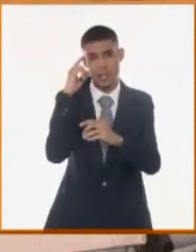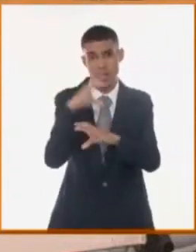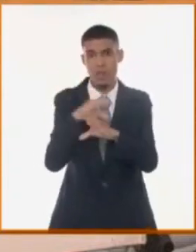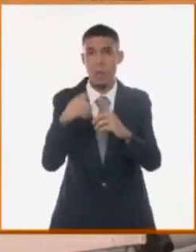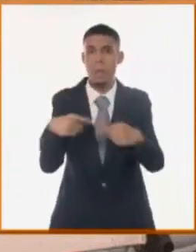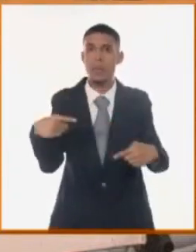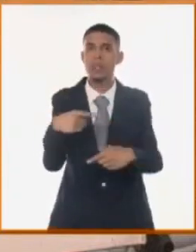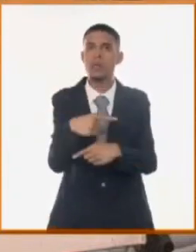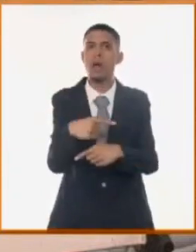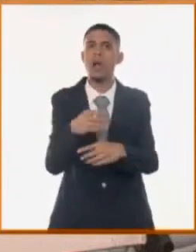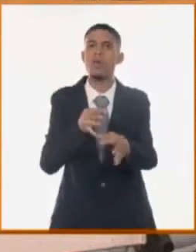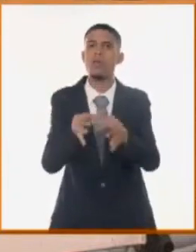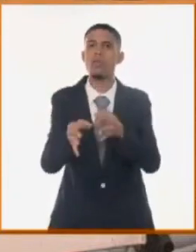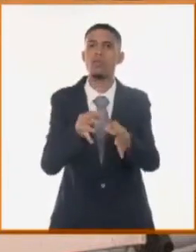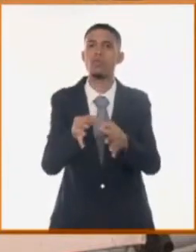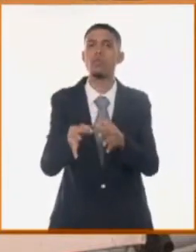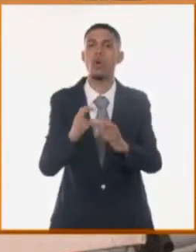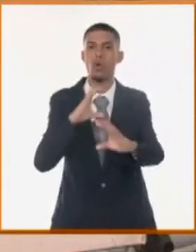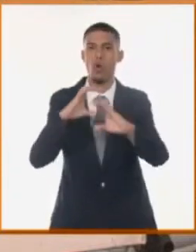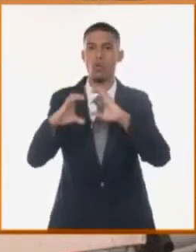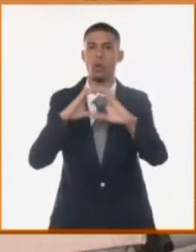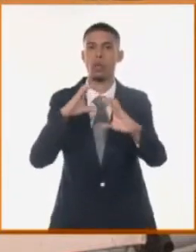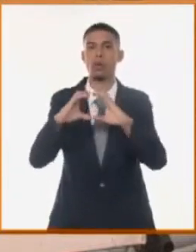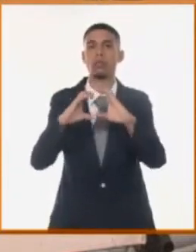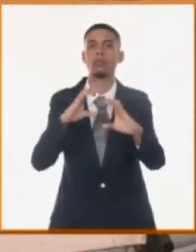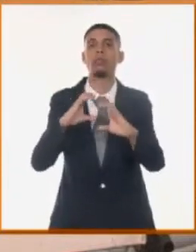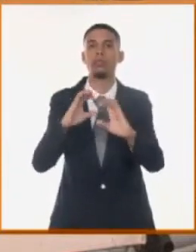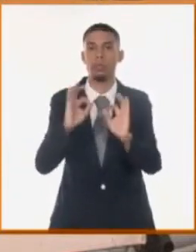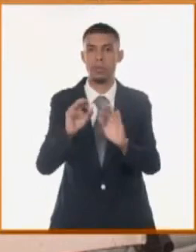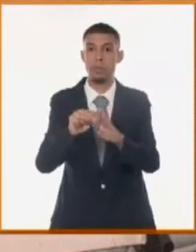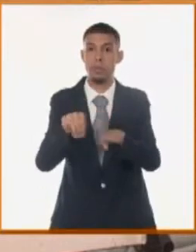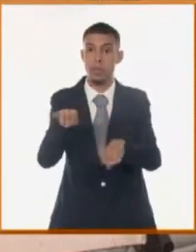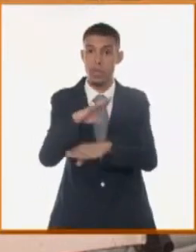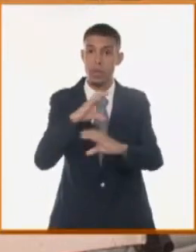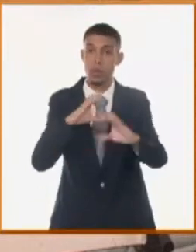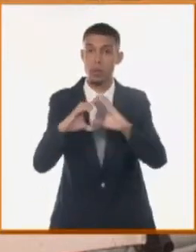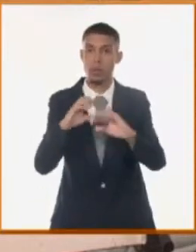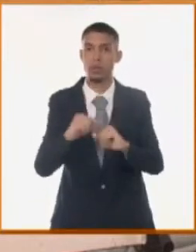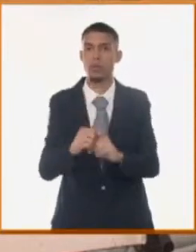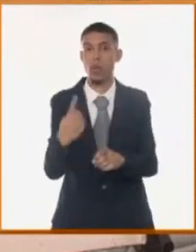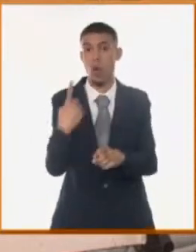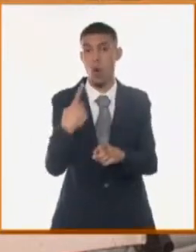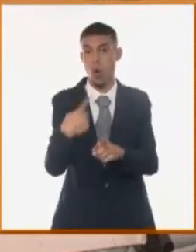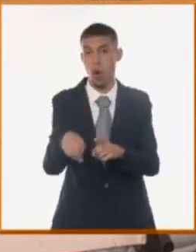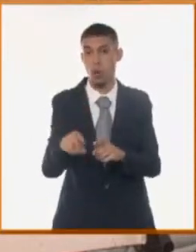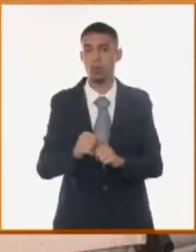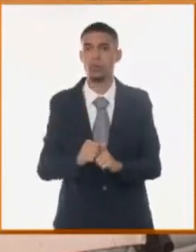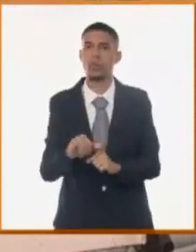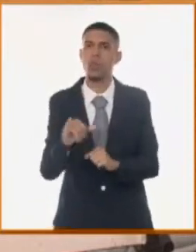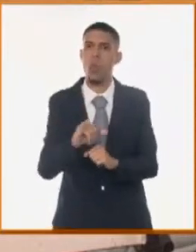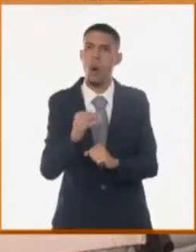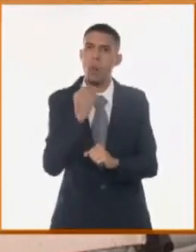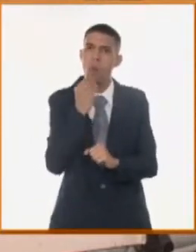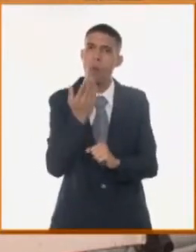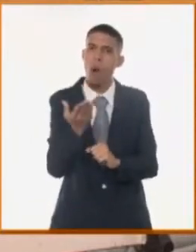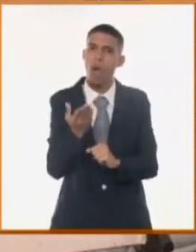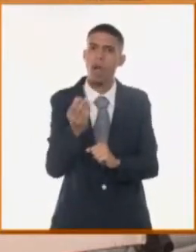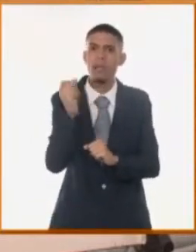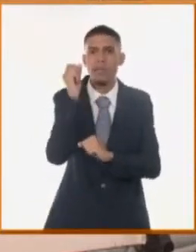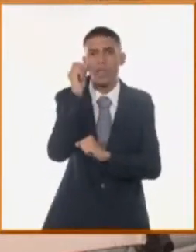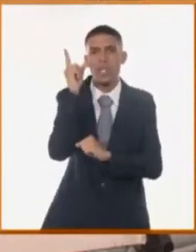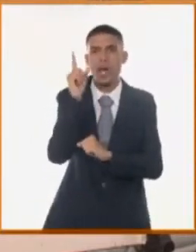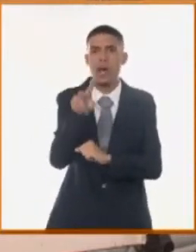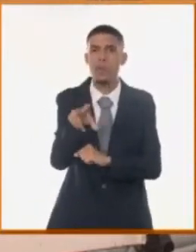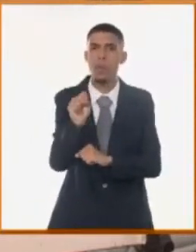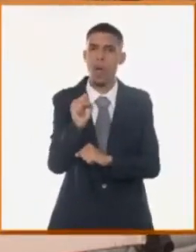accionista es el área de las comunicaciones, el Ministerio de Comunicaciones, y por el otro lado, esa posibilidad de incubar ideas nuevas que necesita